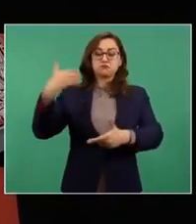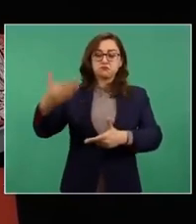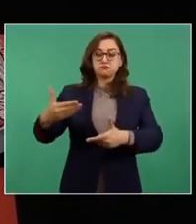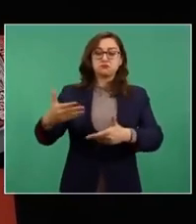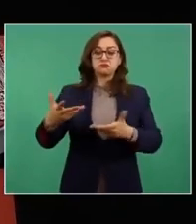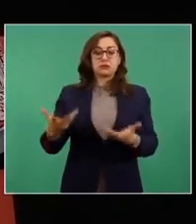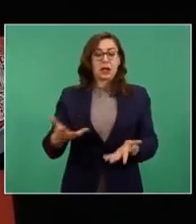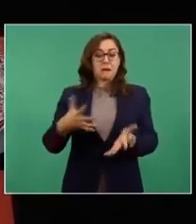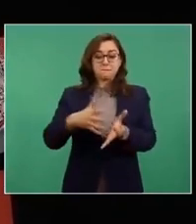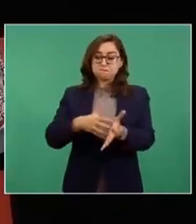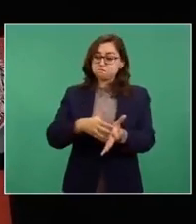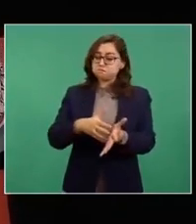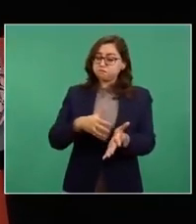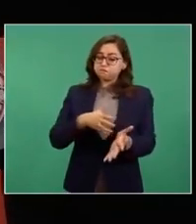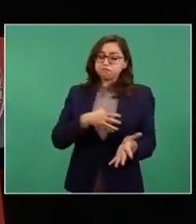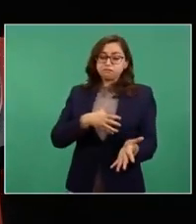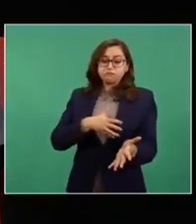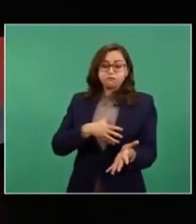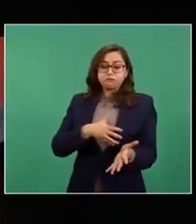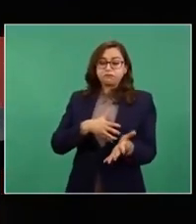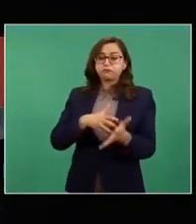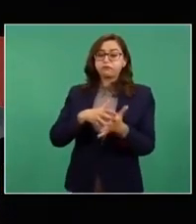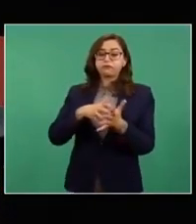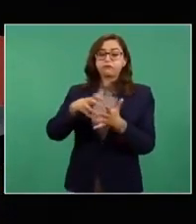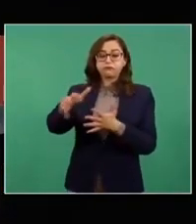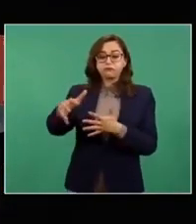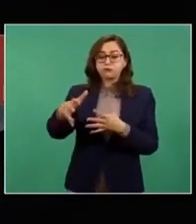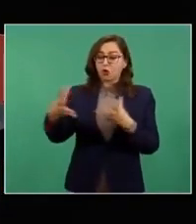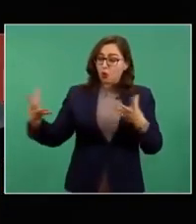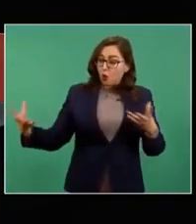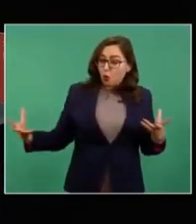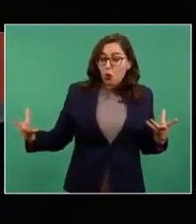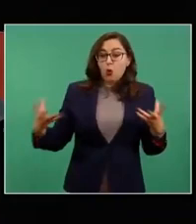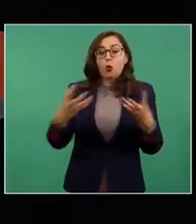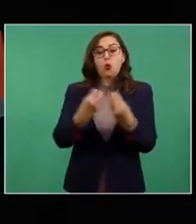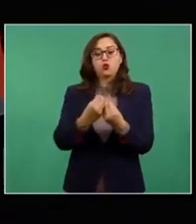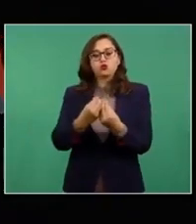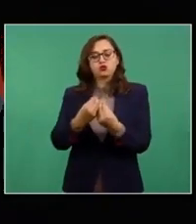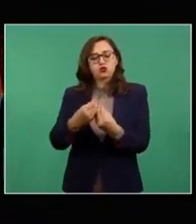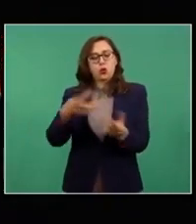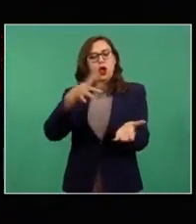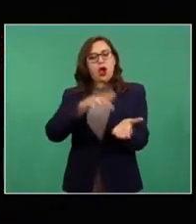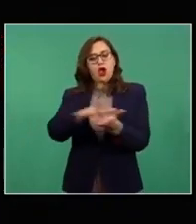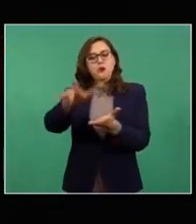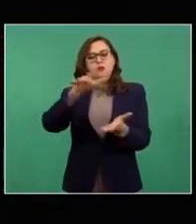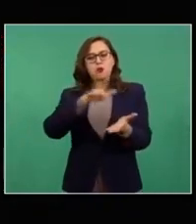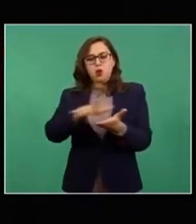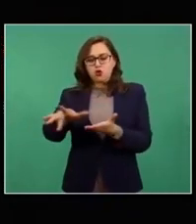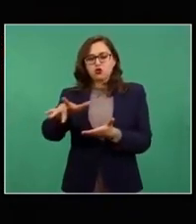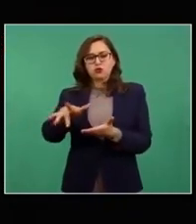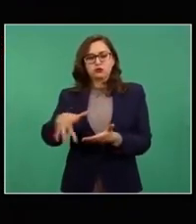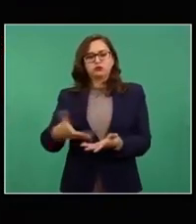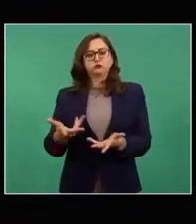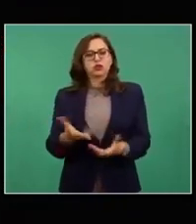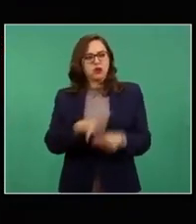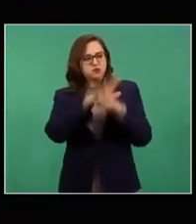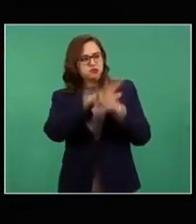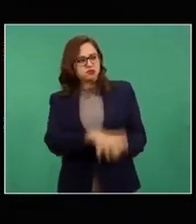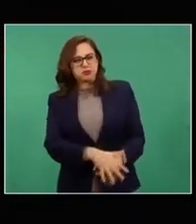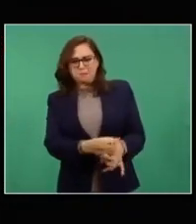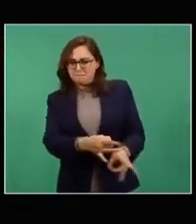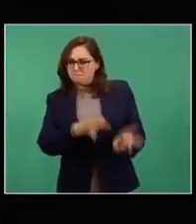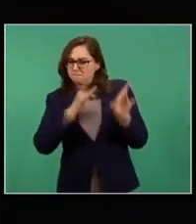de millones, cuando se busca transformar una realidad de opresión y alcanzar el